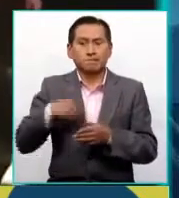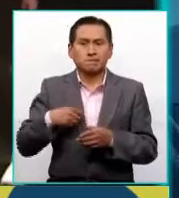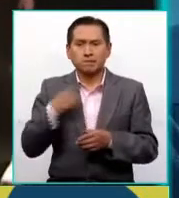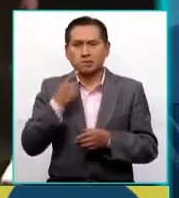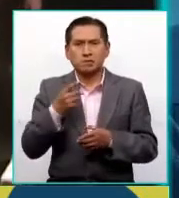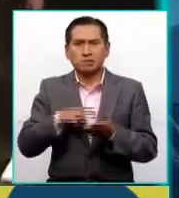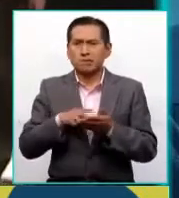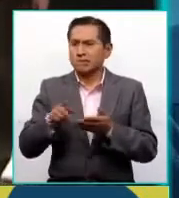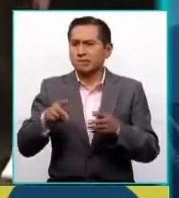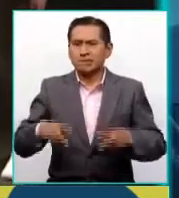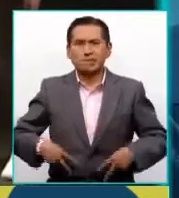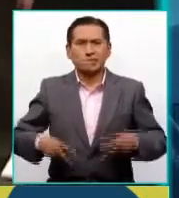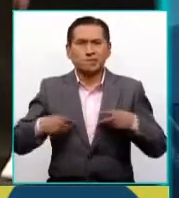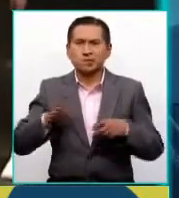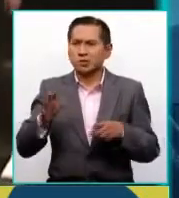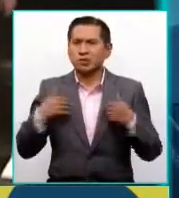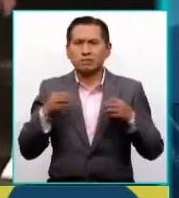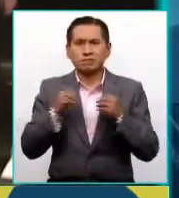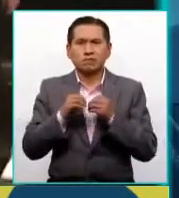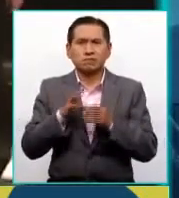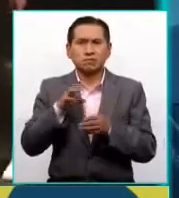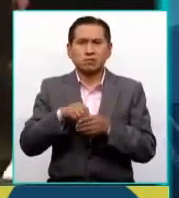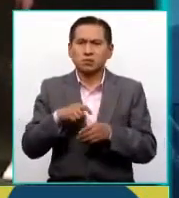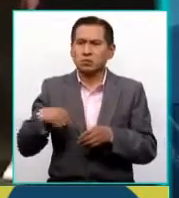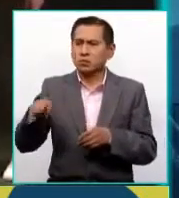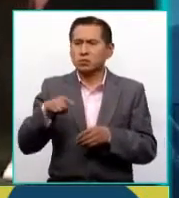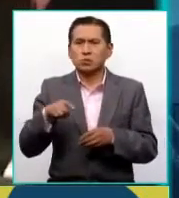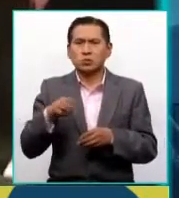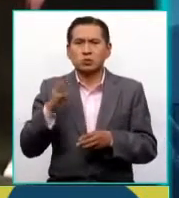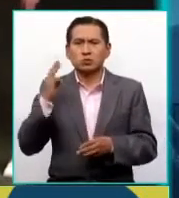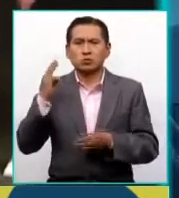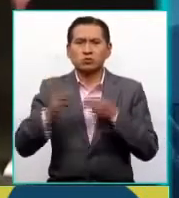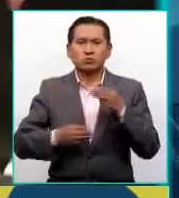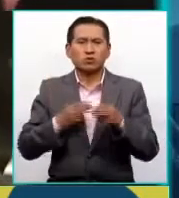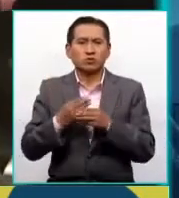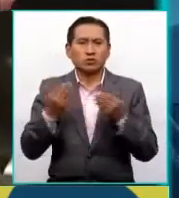que el estilo de vida que escogió del mundo occidental